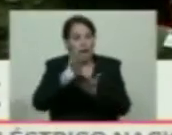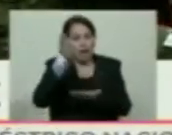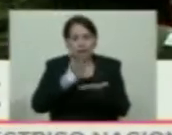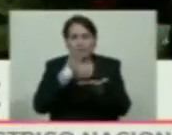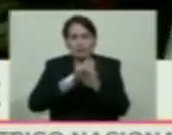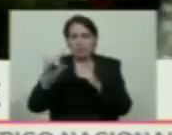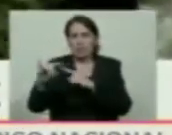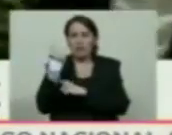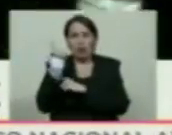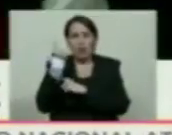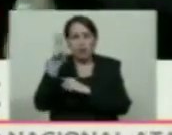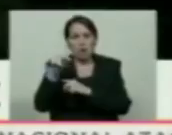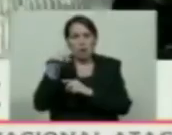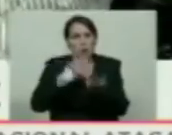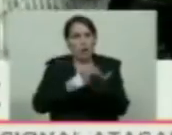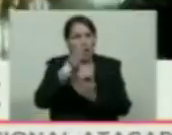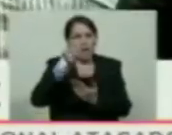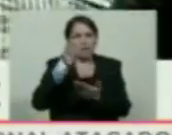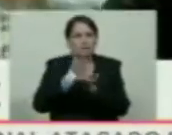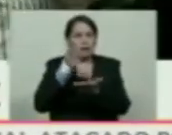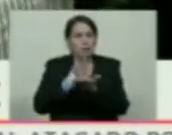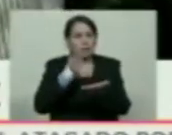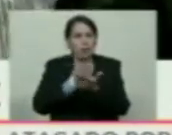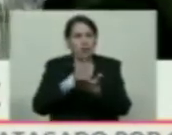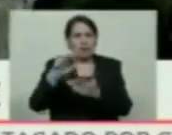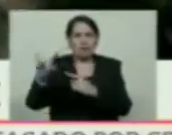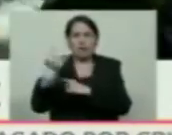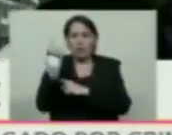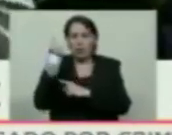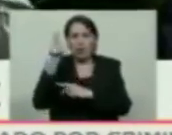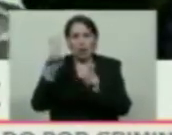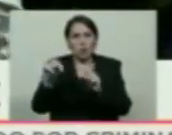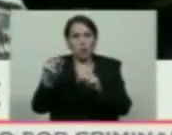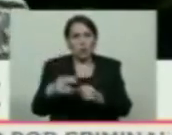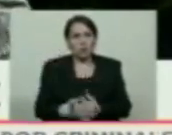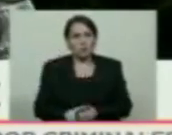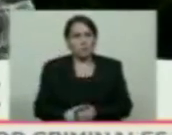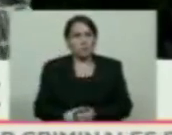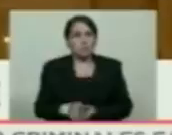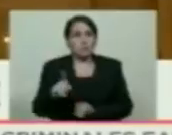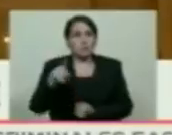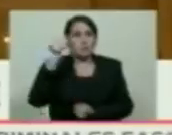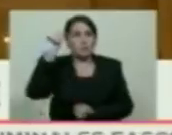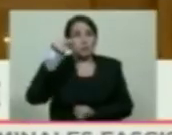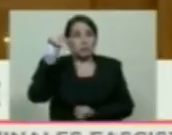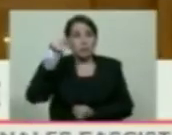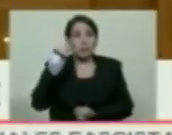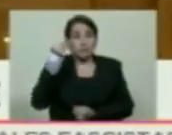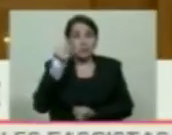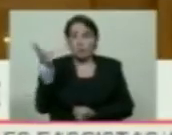¡Traidores! ¡Nunca! ¡Leales! ¡Siempre! ¡Traidores! ¡Nunca! Si creen que no existe la Asamblea